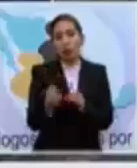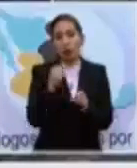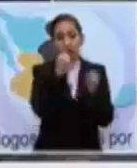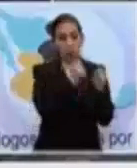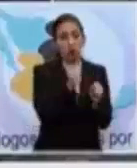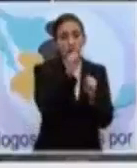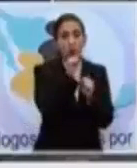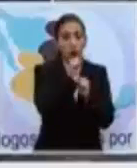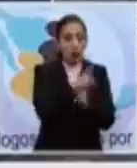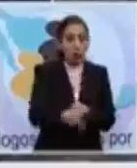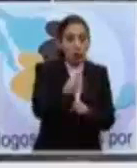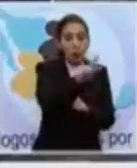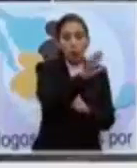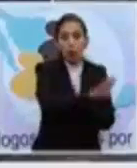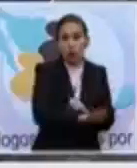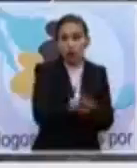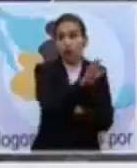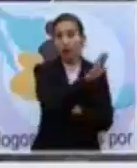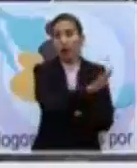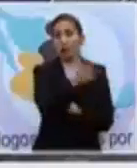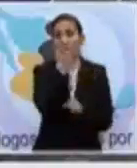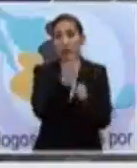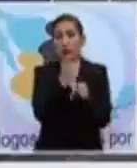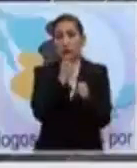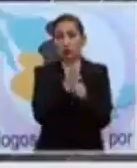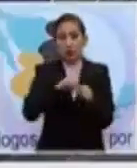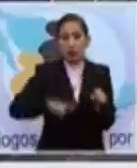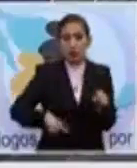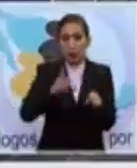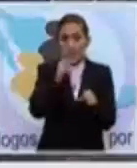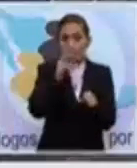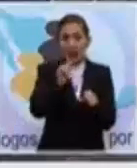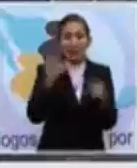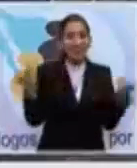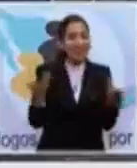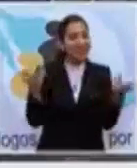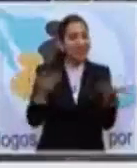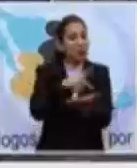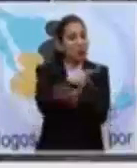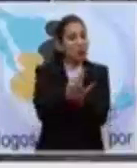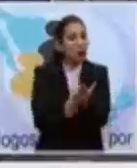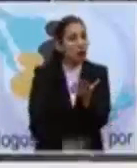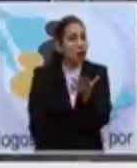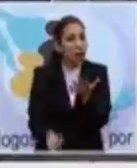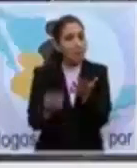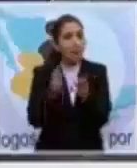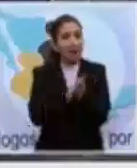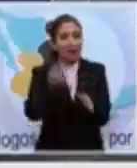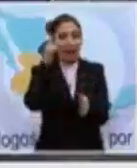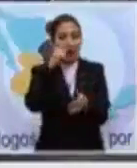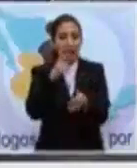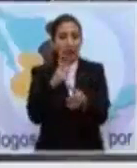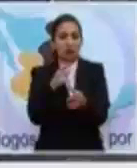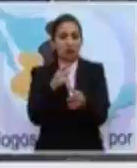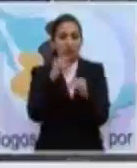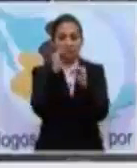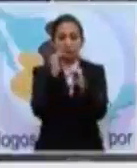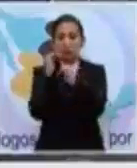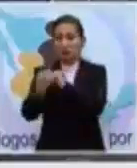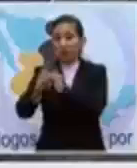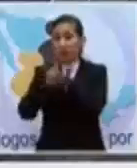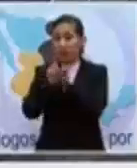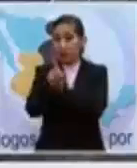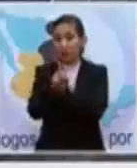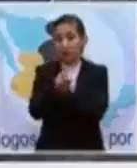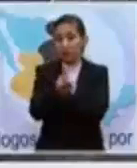Popular, como extensión ya del primer gobierno priista, están activando un programa que restringe derechos. Y eso